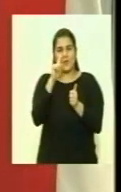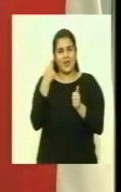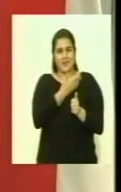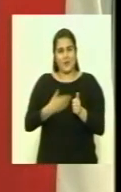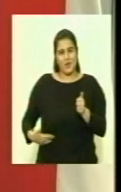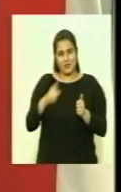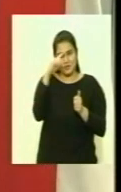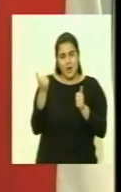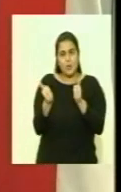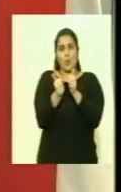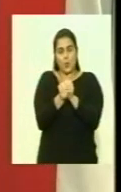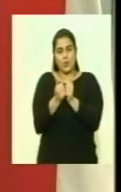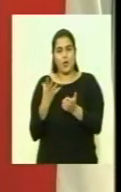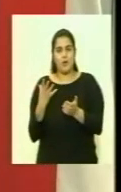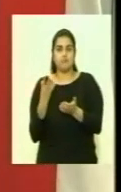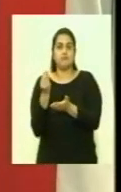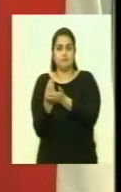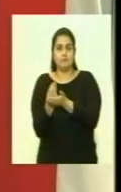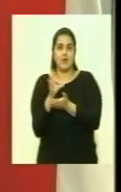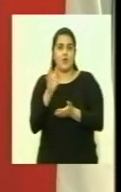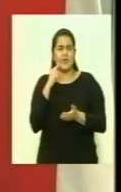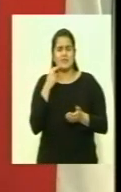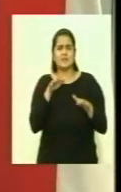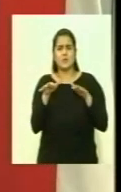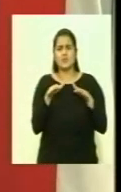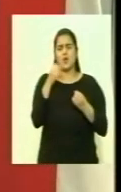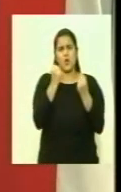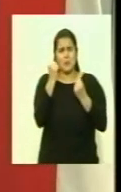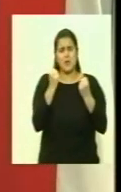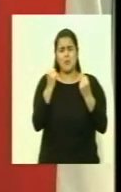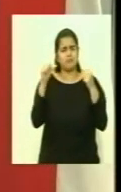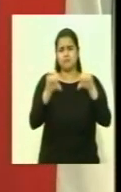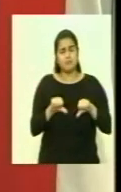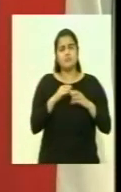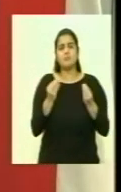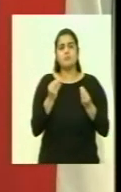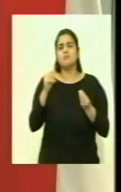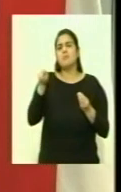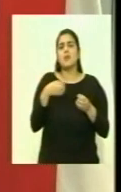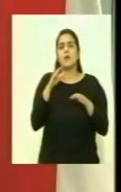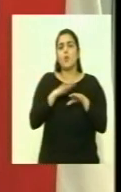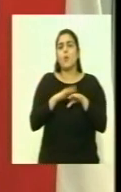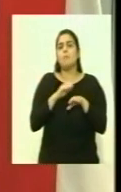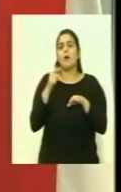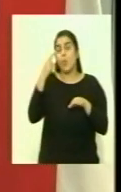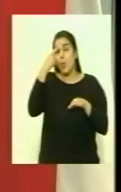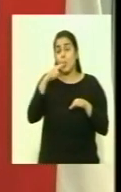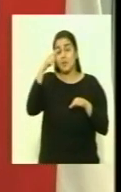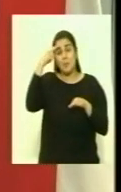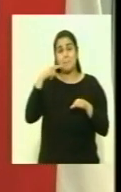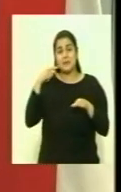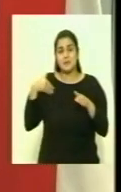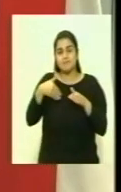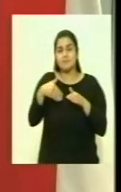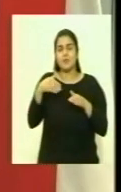Fernández, una situación de descalabro financiero que había sido originado en los últimos meses del gobierno de